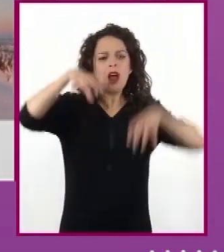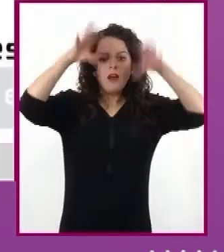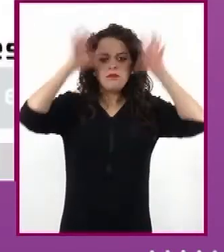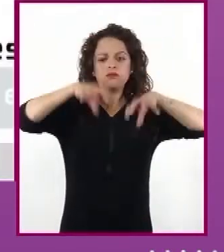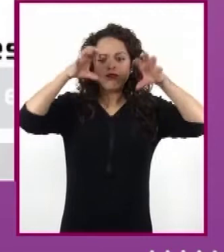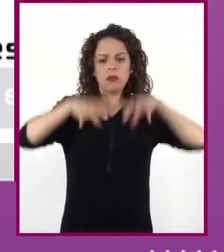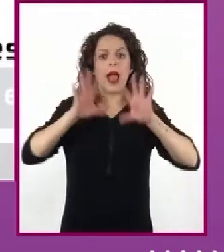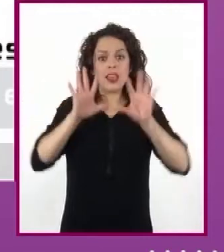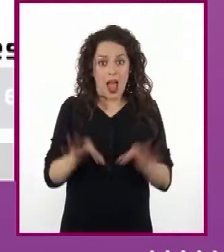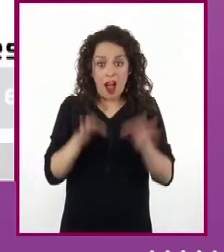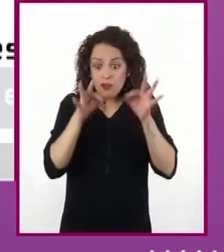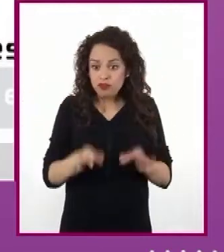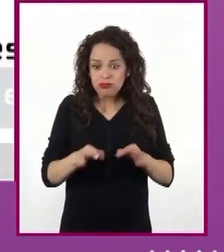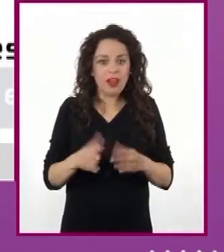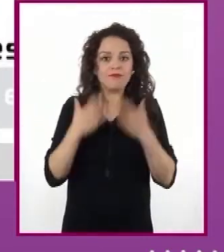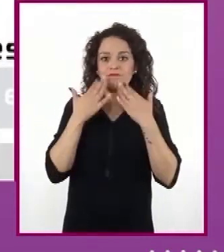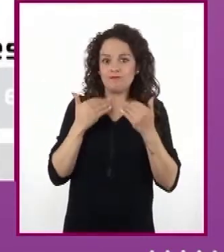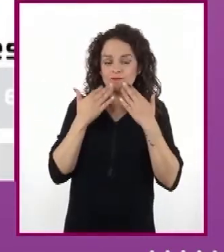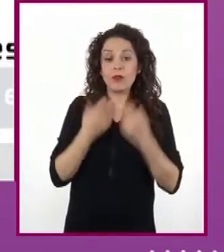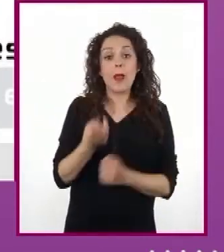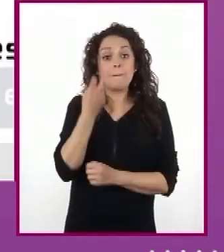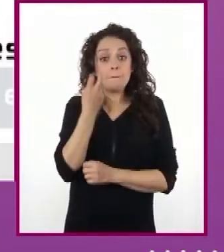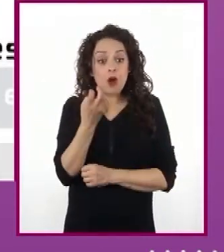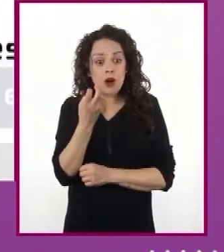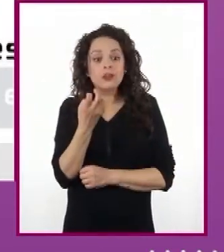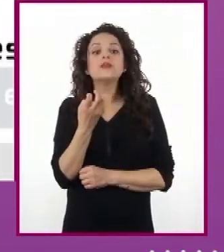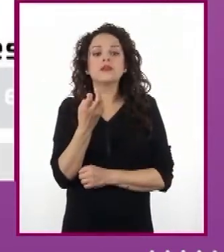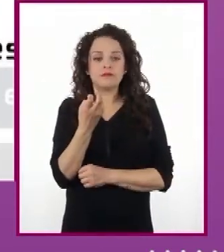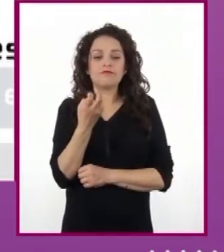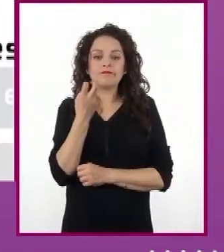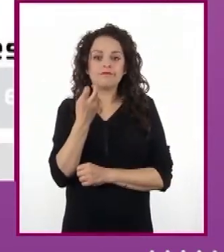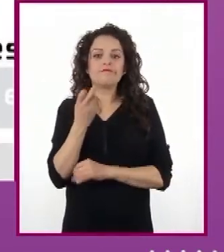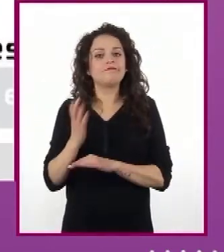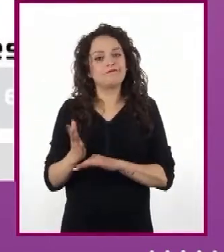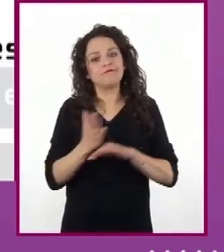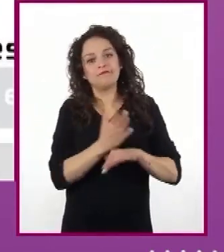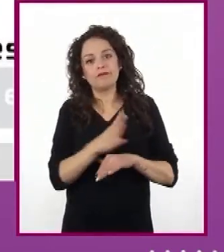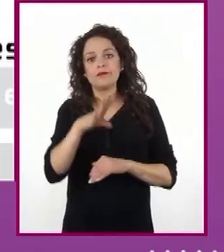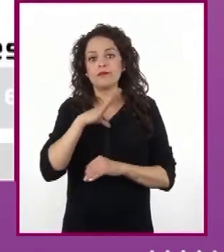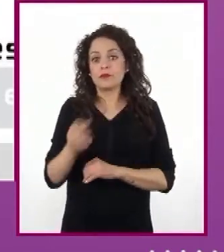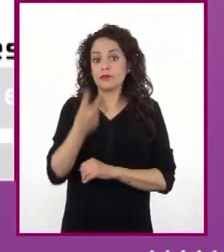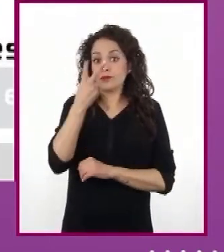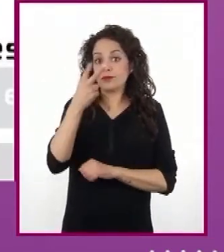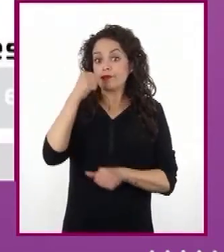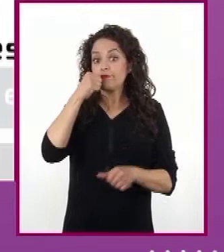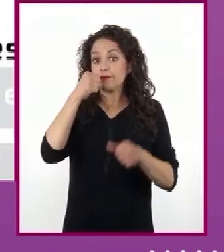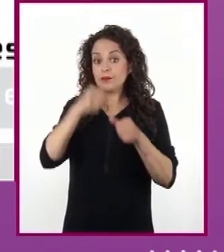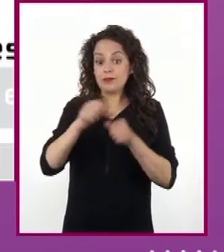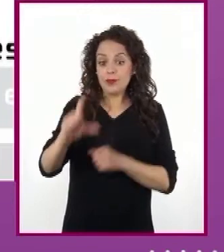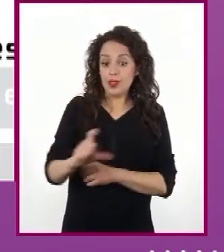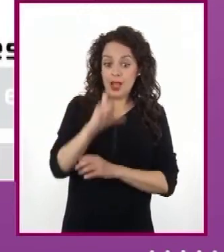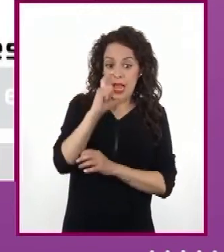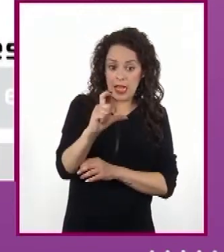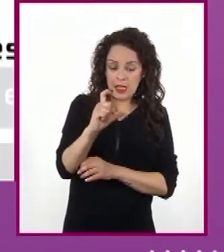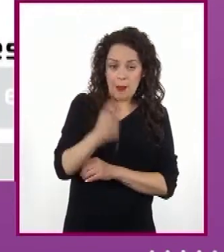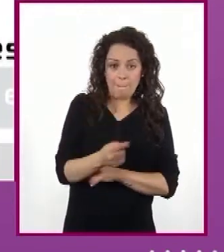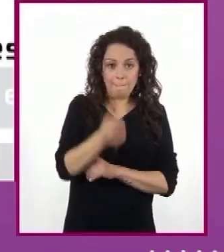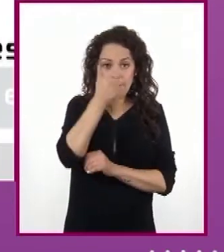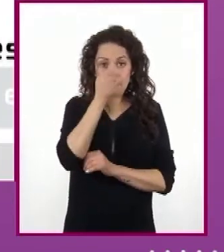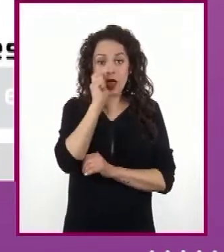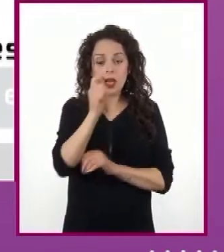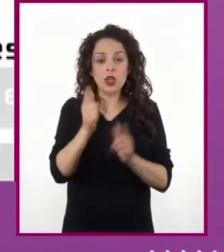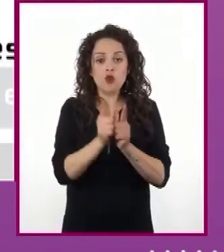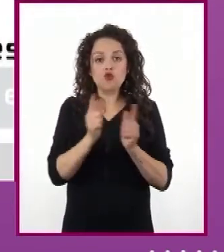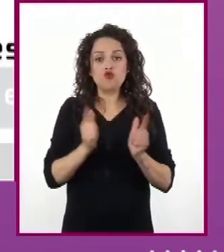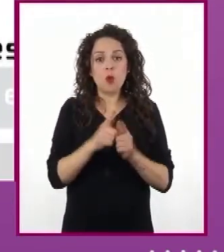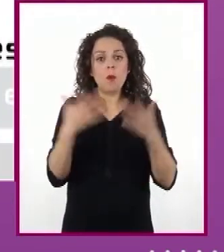definido. Por este motivo, son una excepción. Se componen de 2 letras mayúsculas. La primera indica el grupo